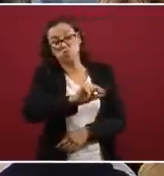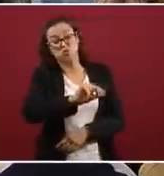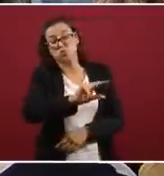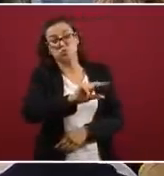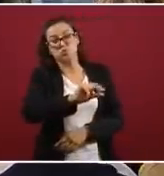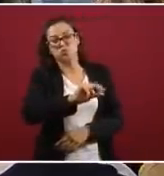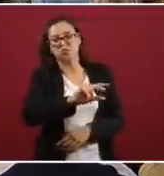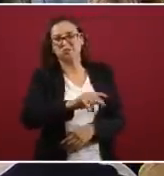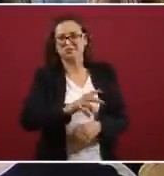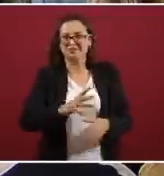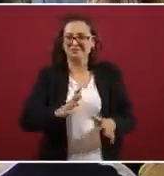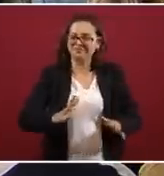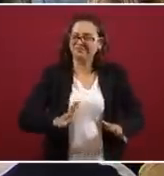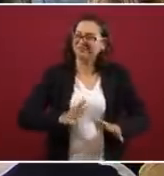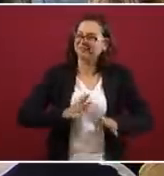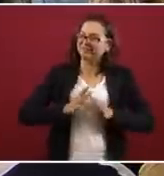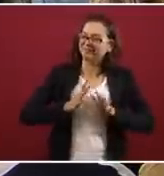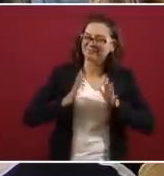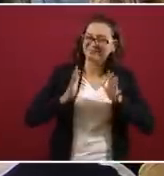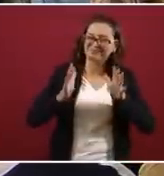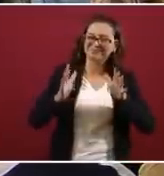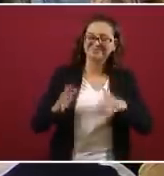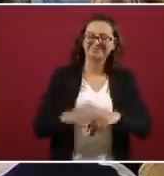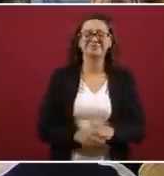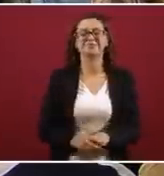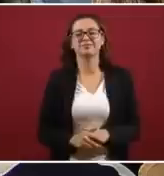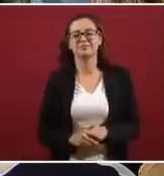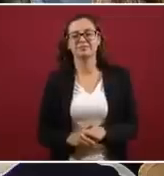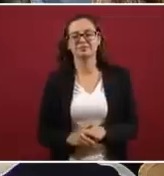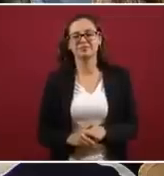A ese grado se había llegado.